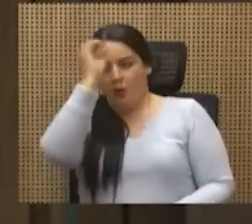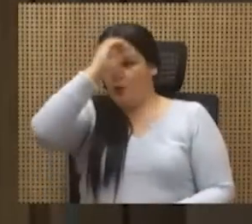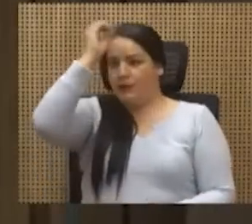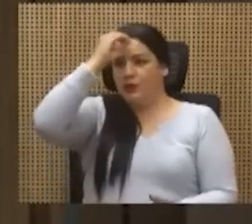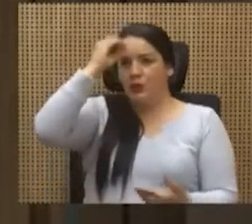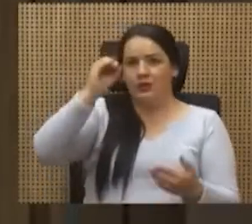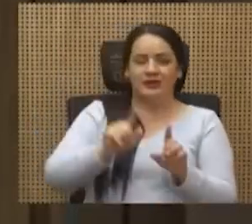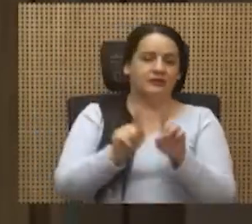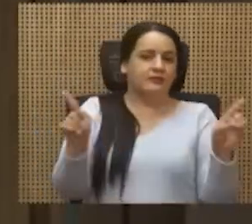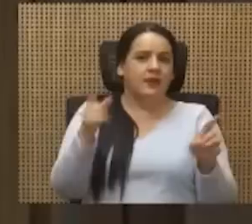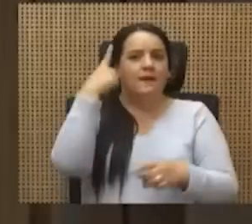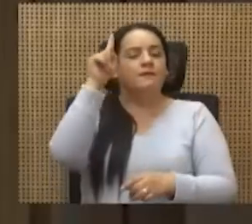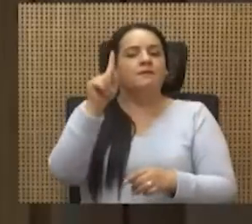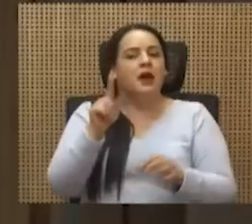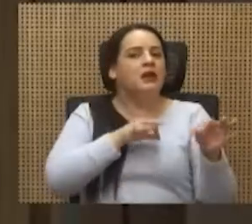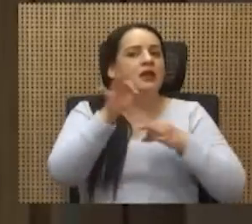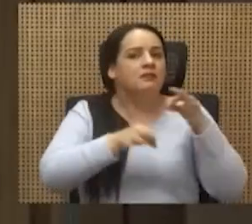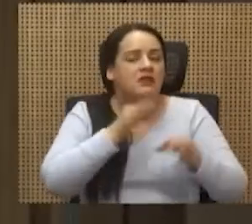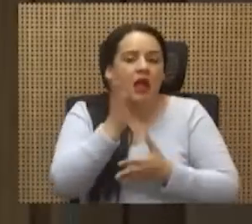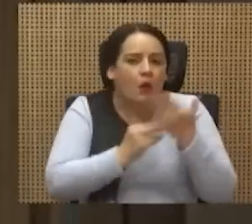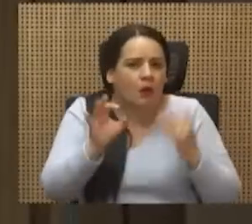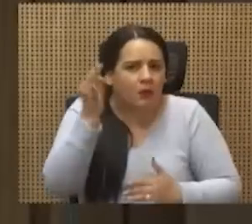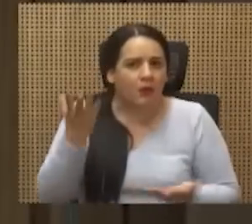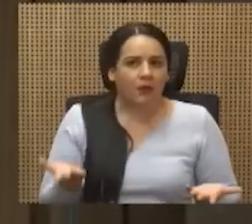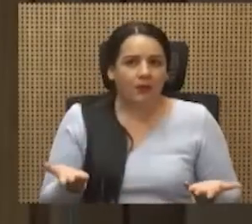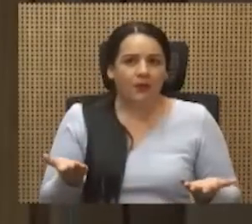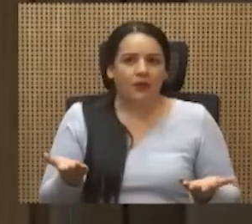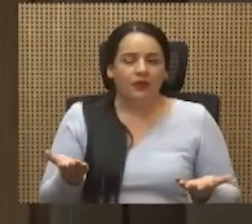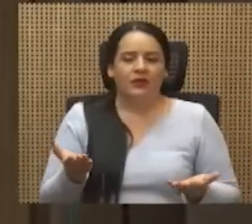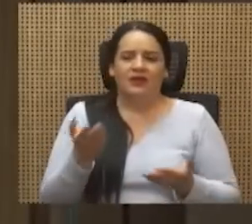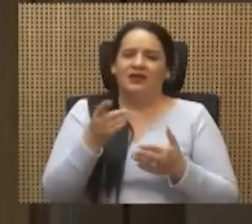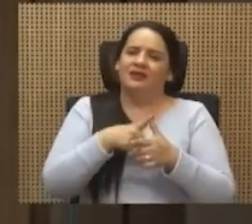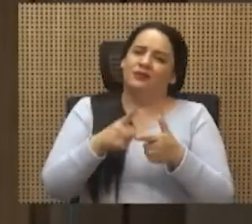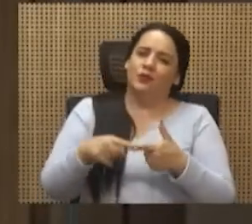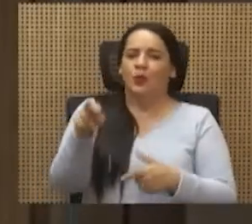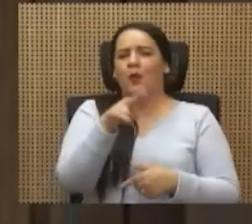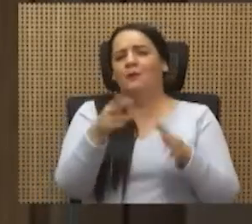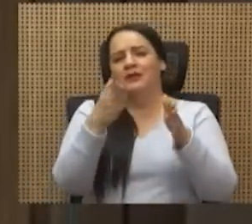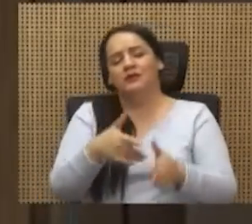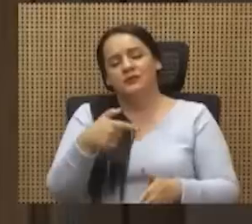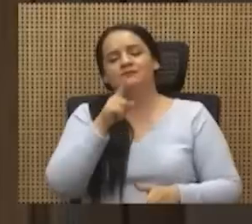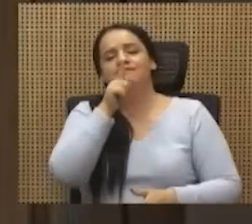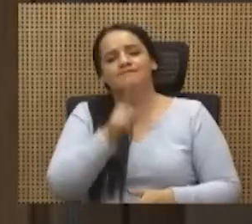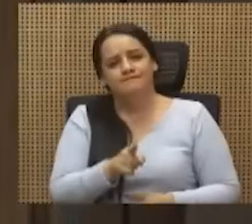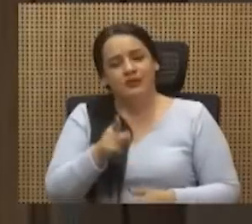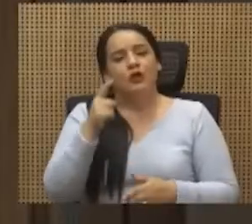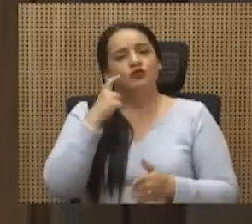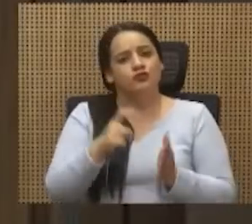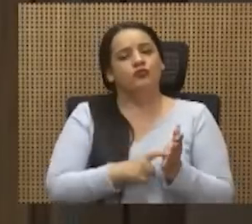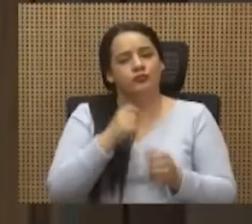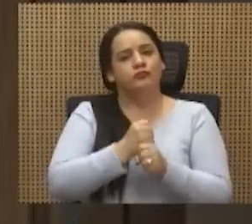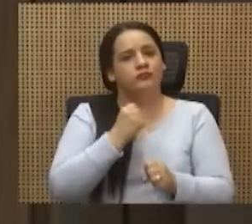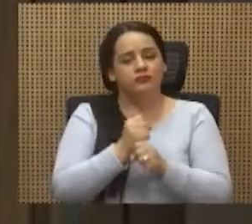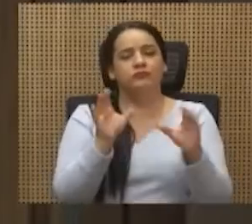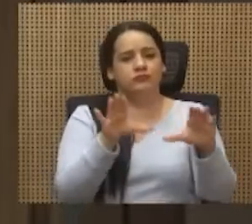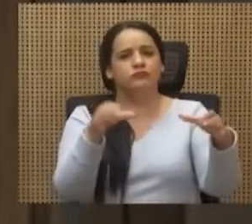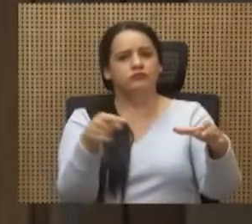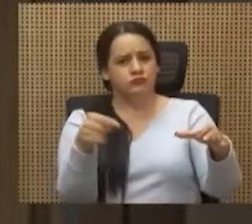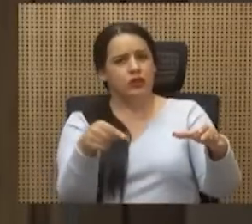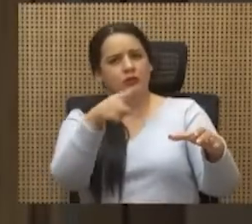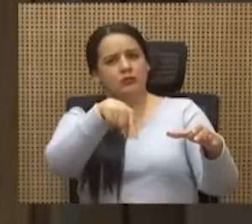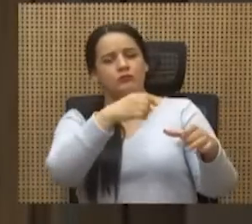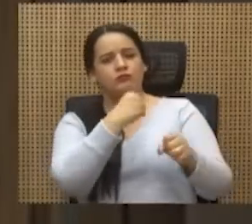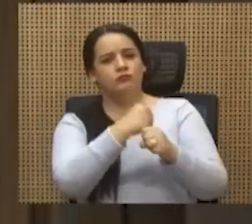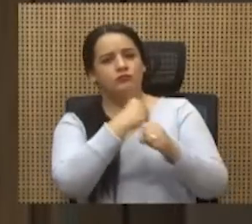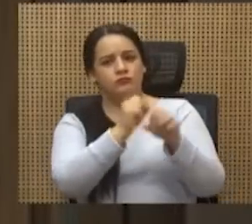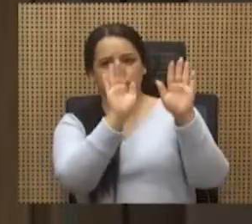dispares para ponerlo de alguna manera entonces compañeros sinceramente yo reconozco el trabajo de la comisión creo que han hecho un buen trabajo